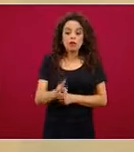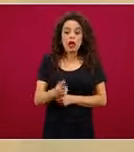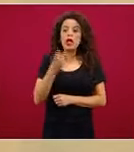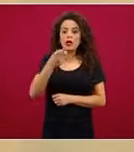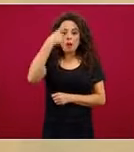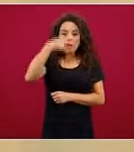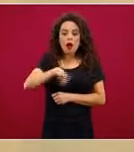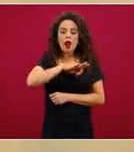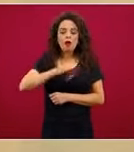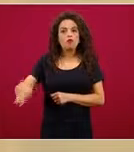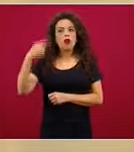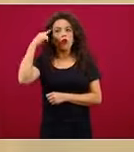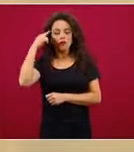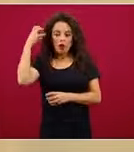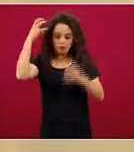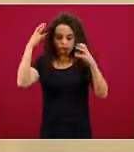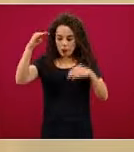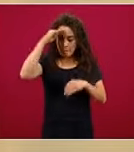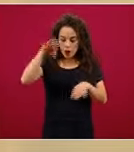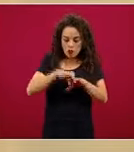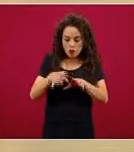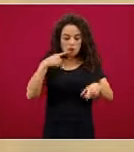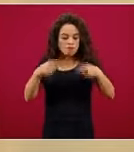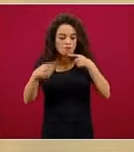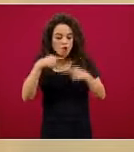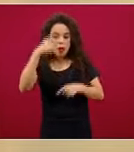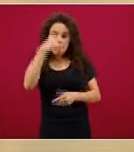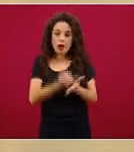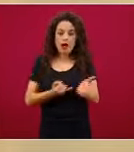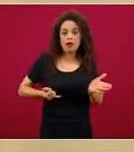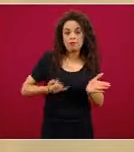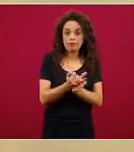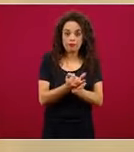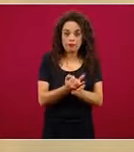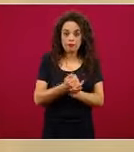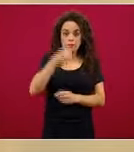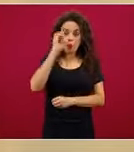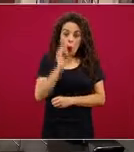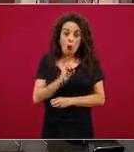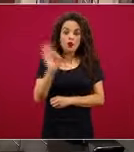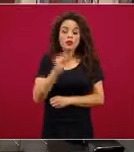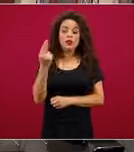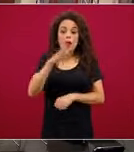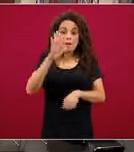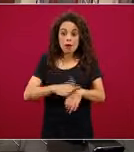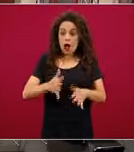de decisión, la intervención, la ampliación y o la